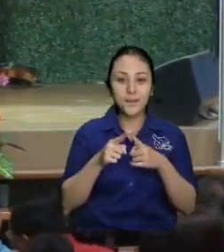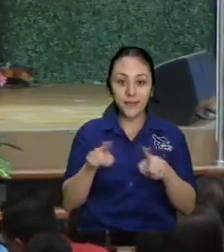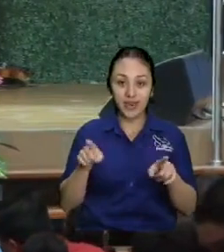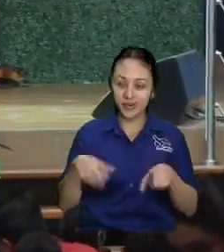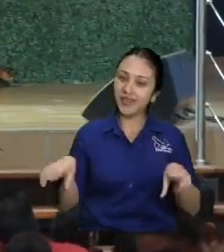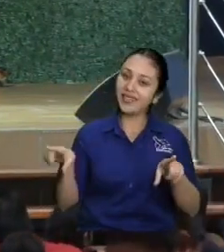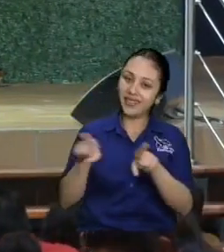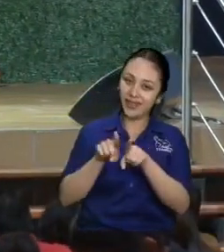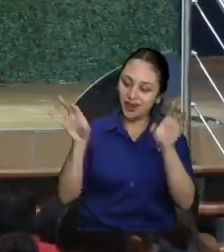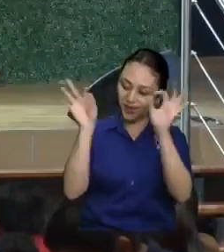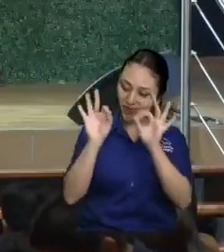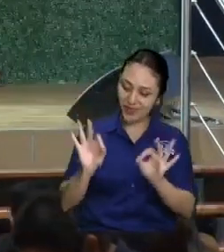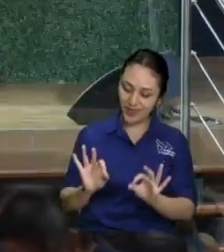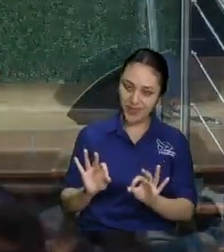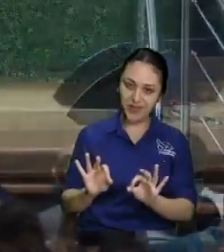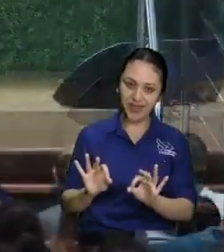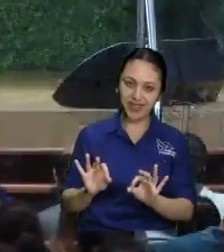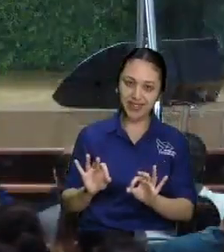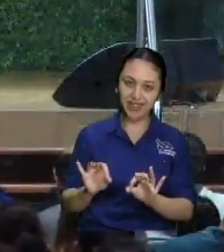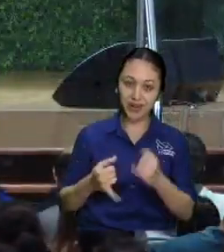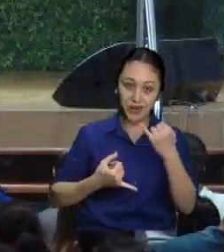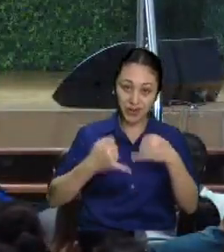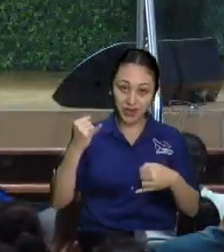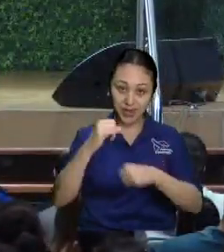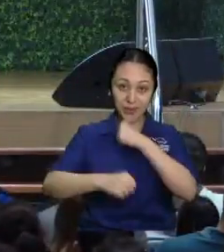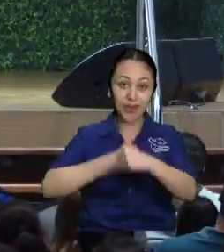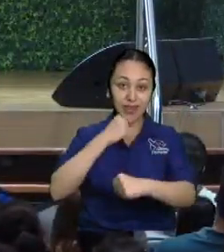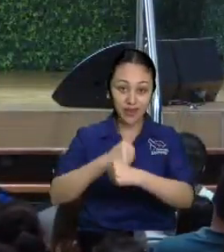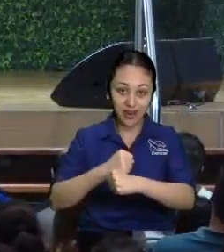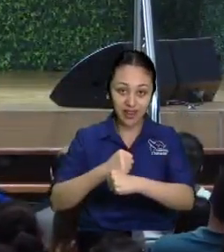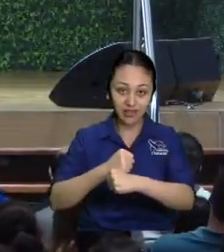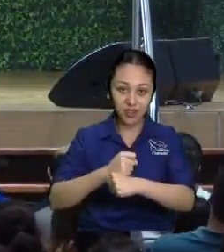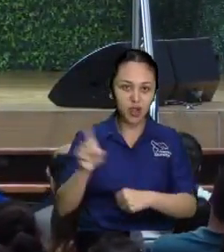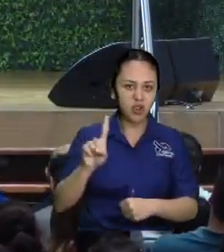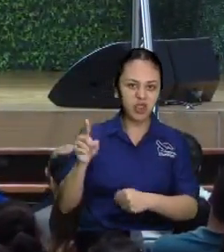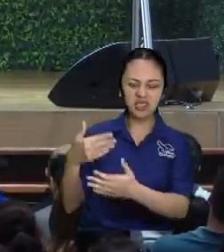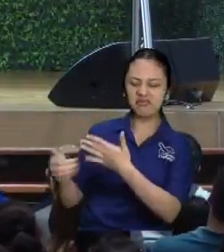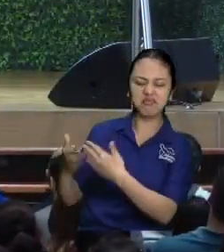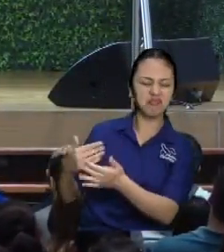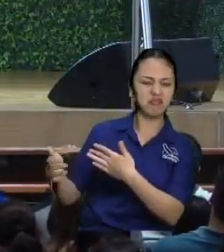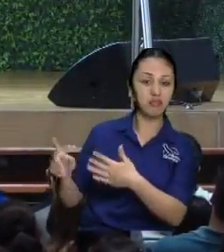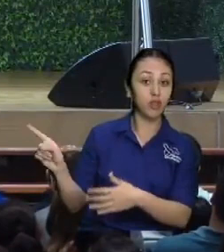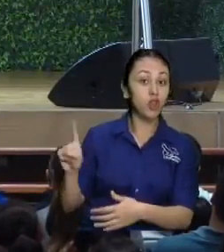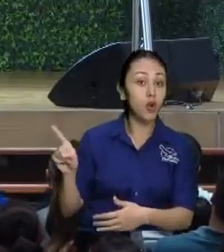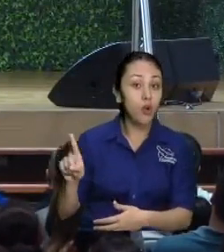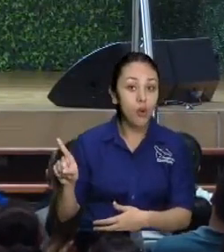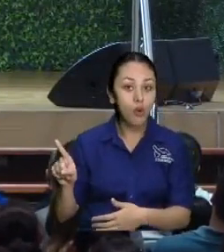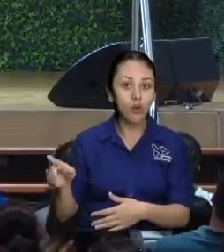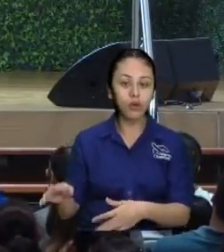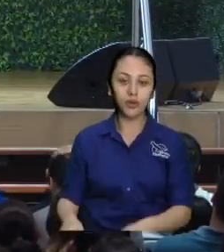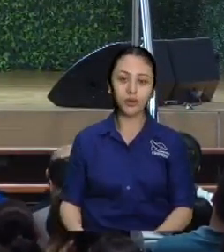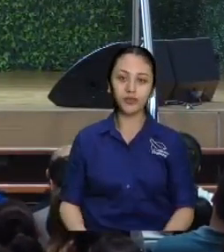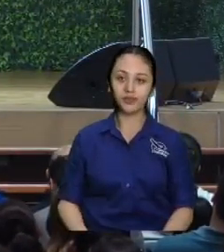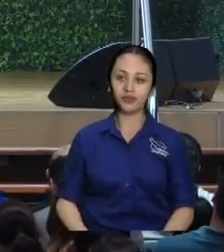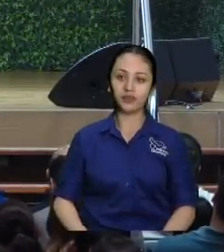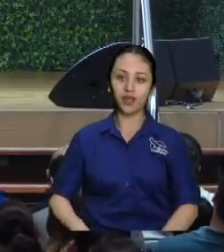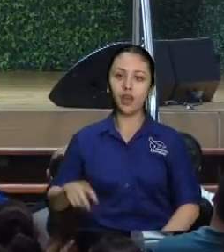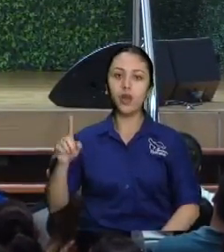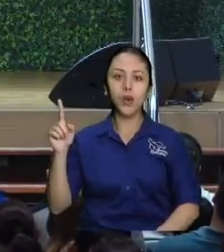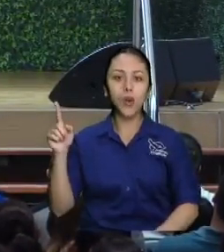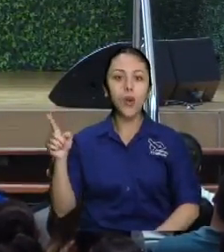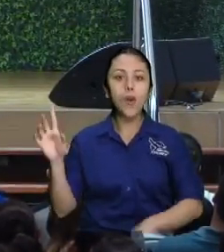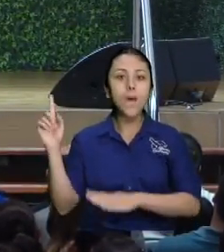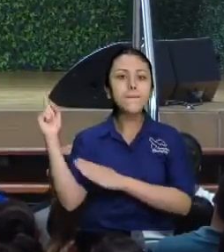rescoldo del año del renuevo no es puzunque, sino que es esencia. Hoy Dios te